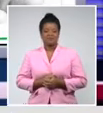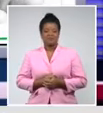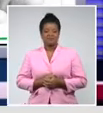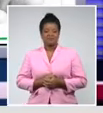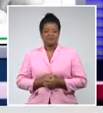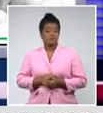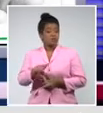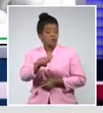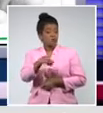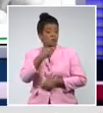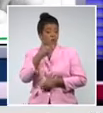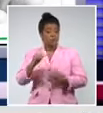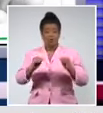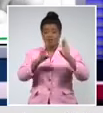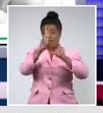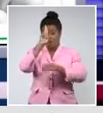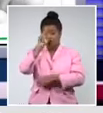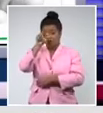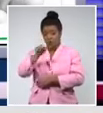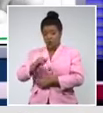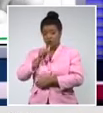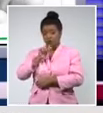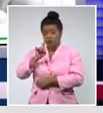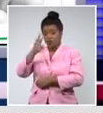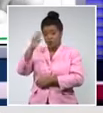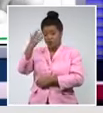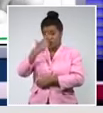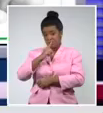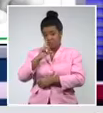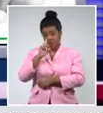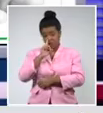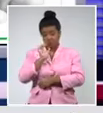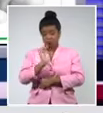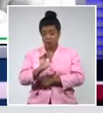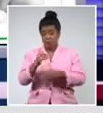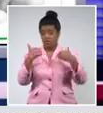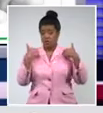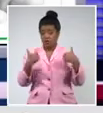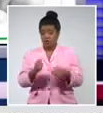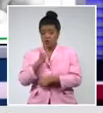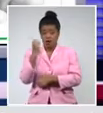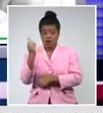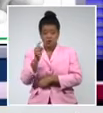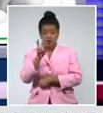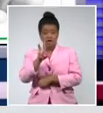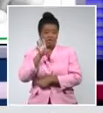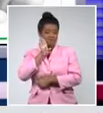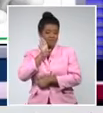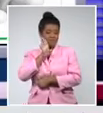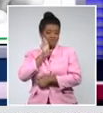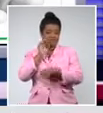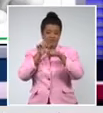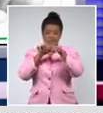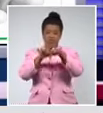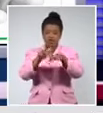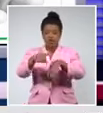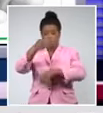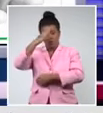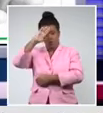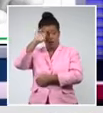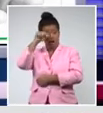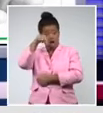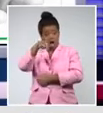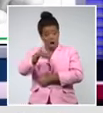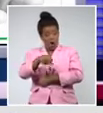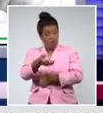días para el doctor Francisco Durán García, quien es el director nacional de epidemiología de nuestro país, quien a continuación dará a conocer